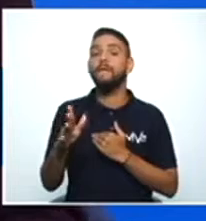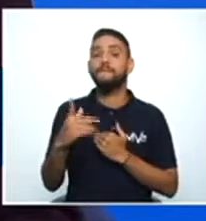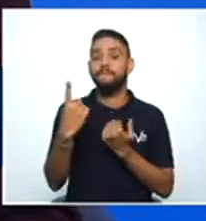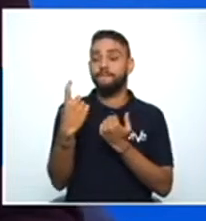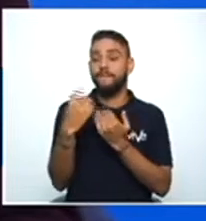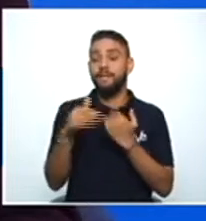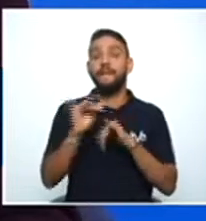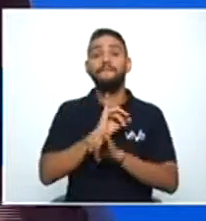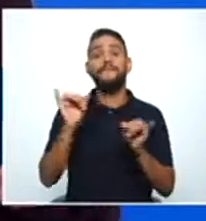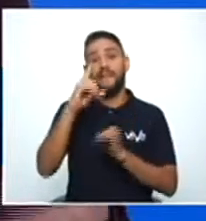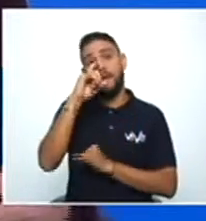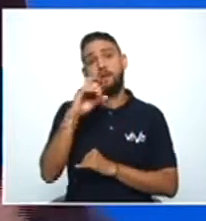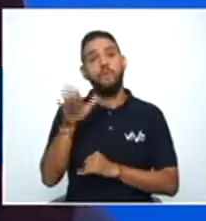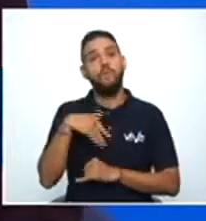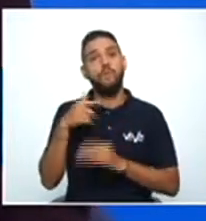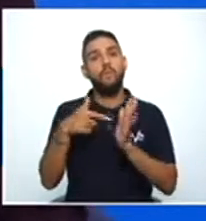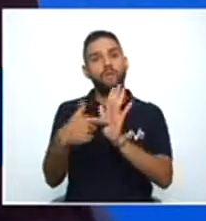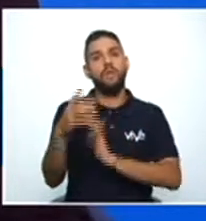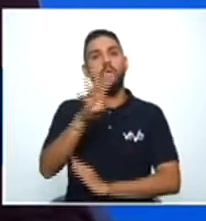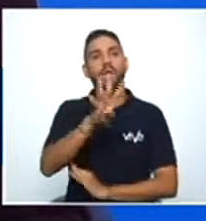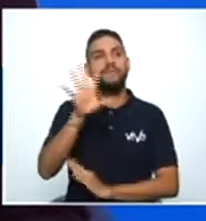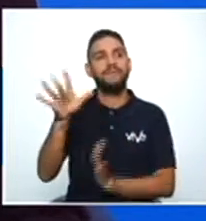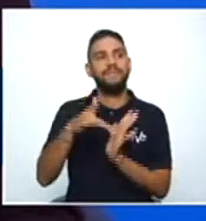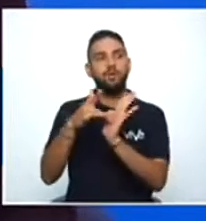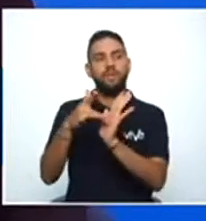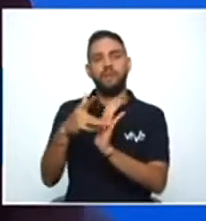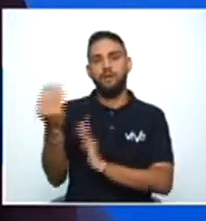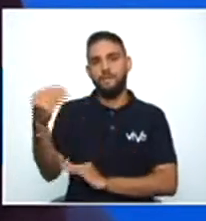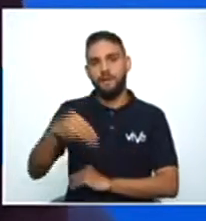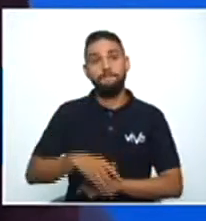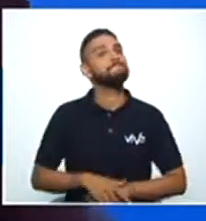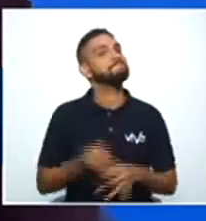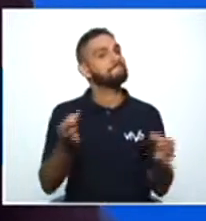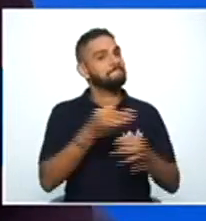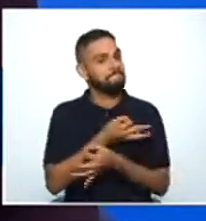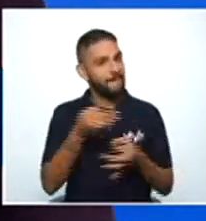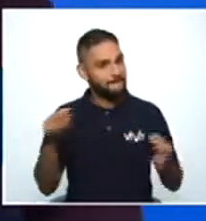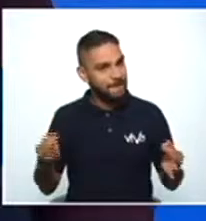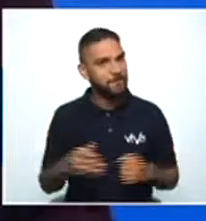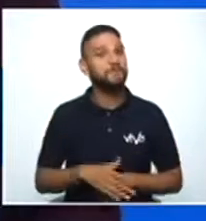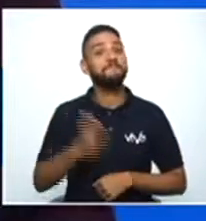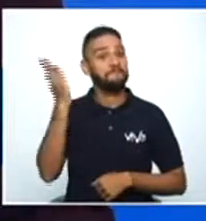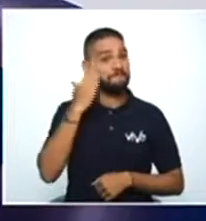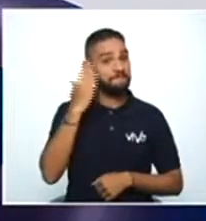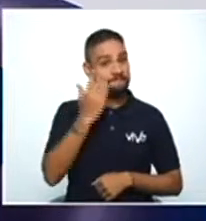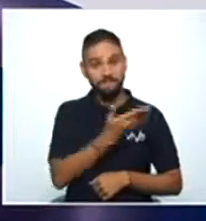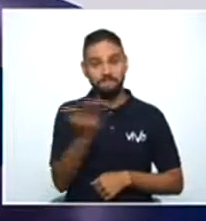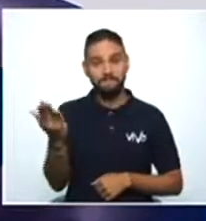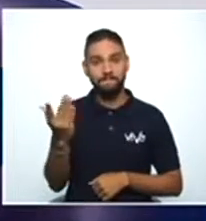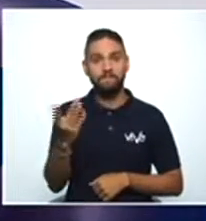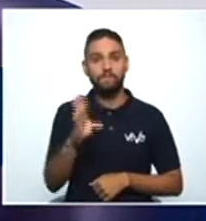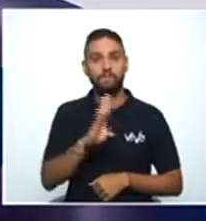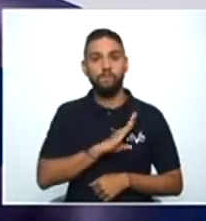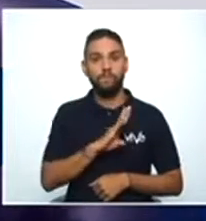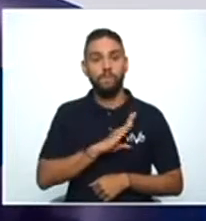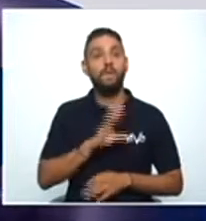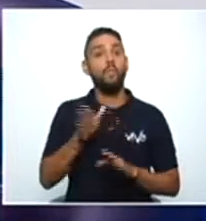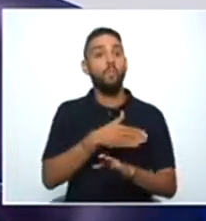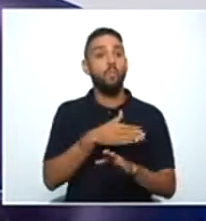a estar realizando la publicación de 45 horas discográficas perfecto bueno ya saben usuarios y usuarias arroba cendis